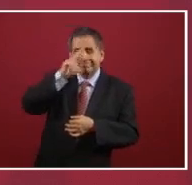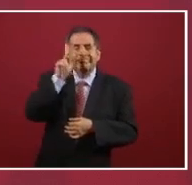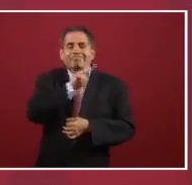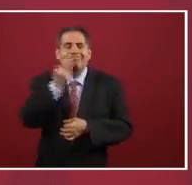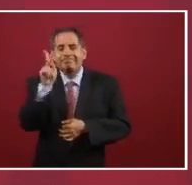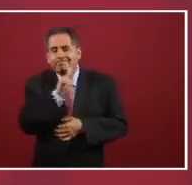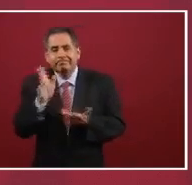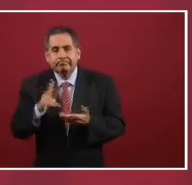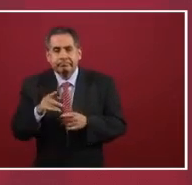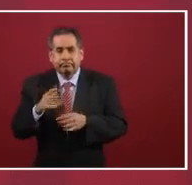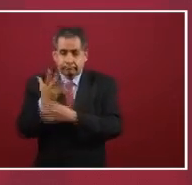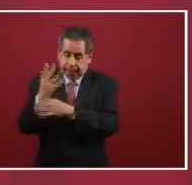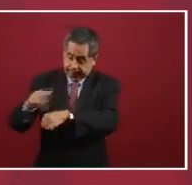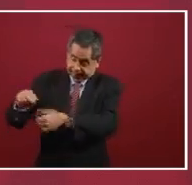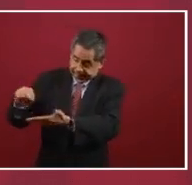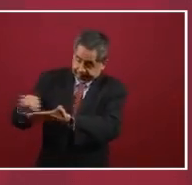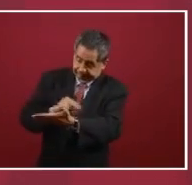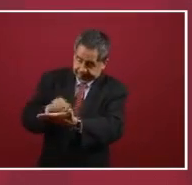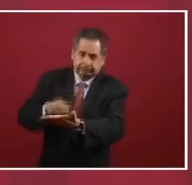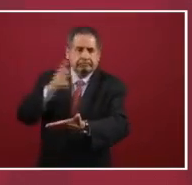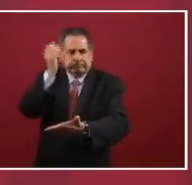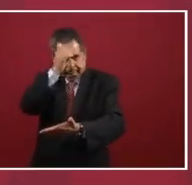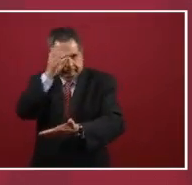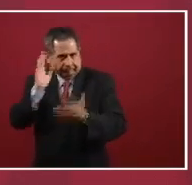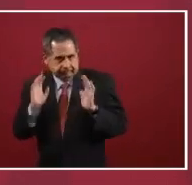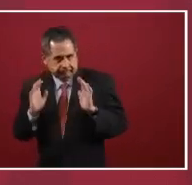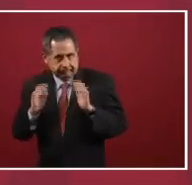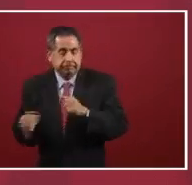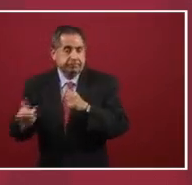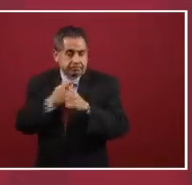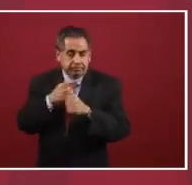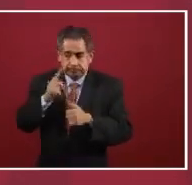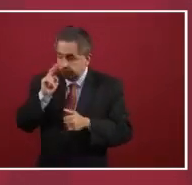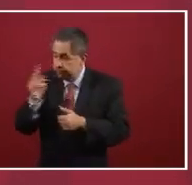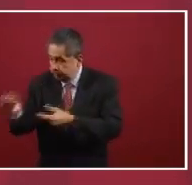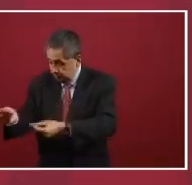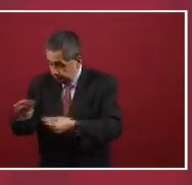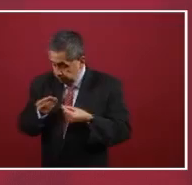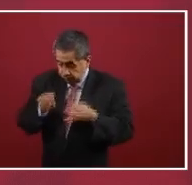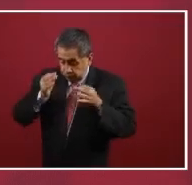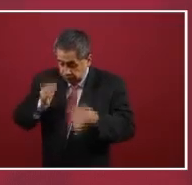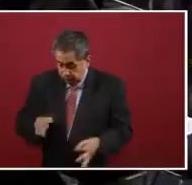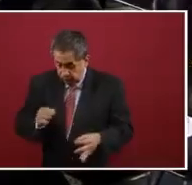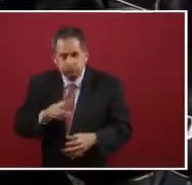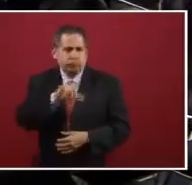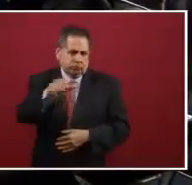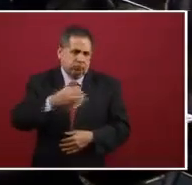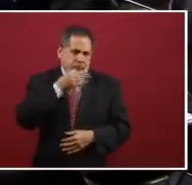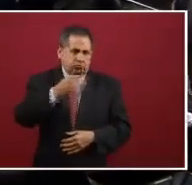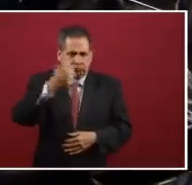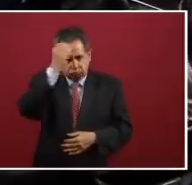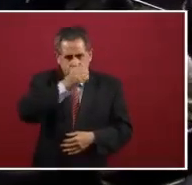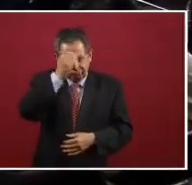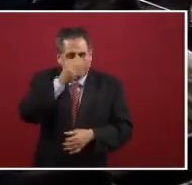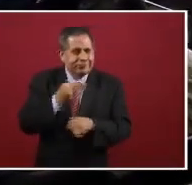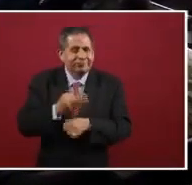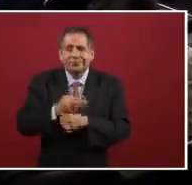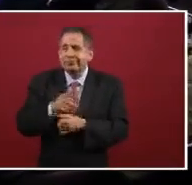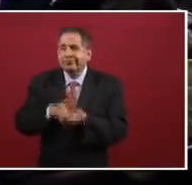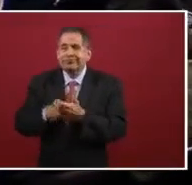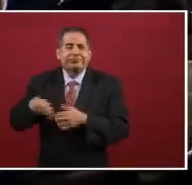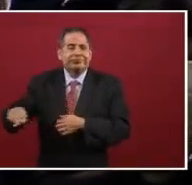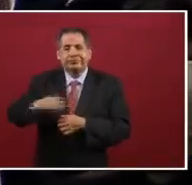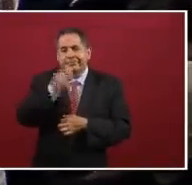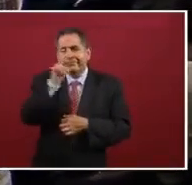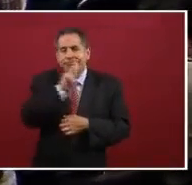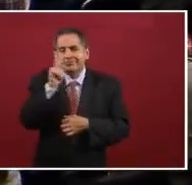las que firmaron. Entonces, una vez que lo conozcamos, pues podríamos darte una opinión más informada y más segura, más clara sobre de qué